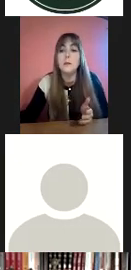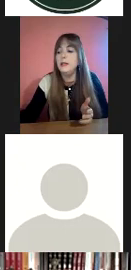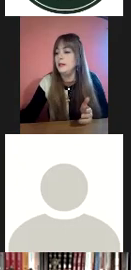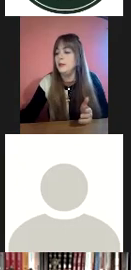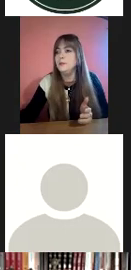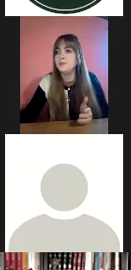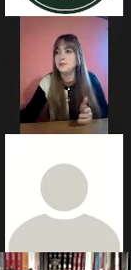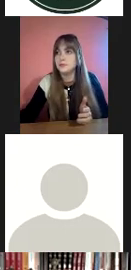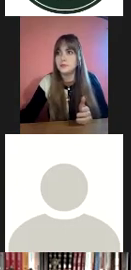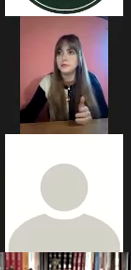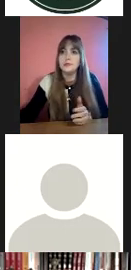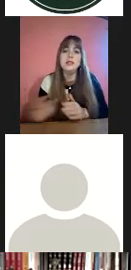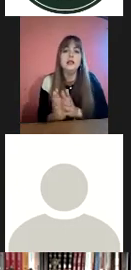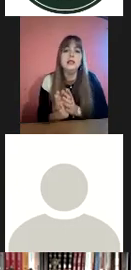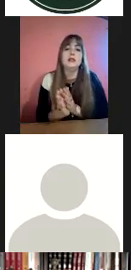sea completa, ¿no?